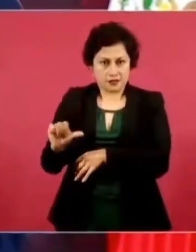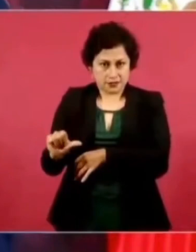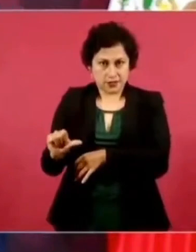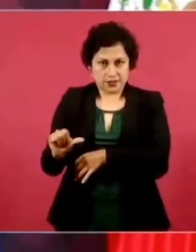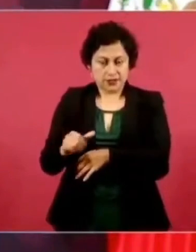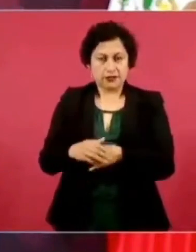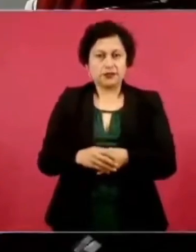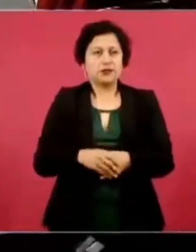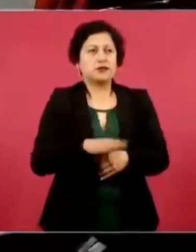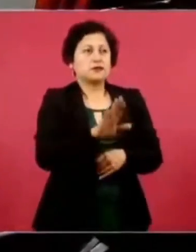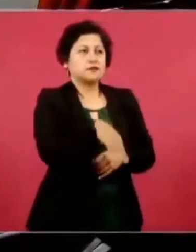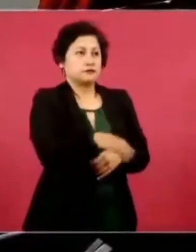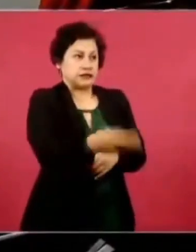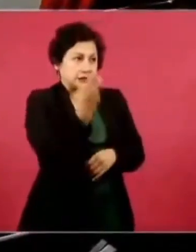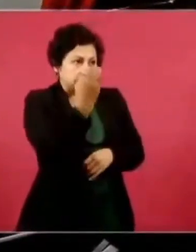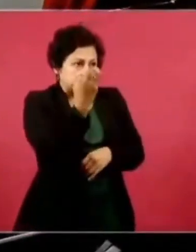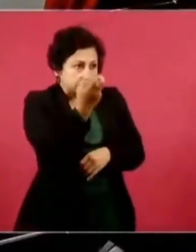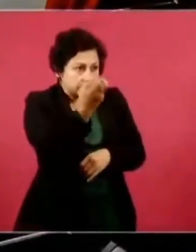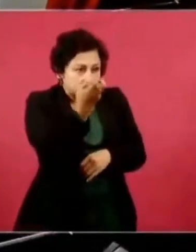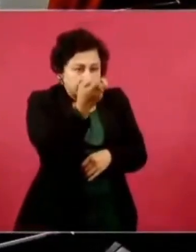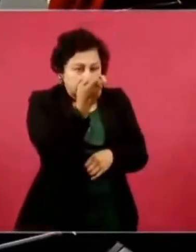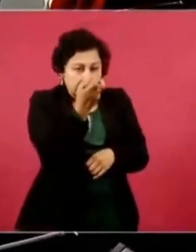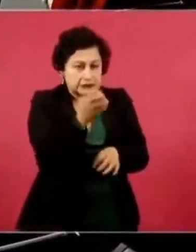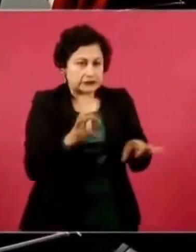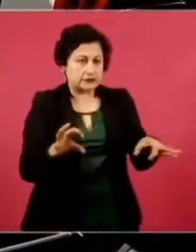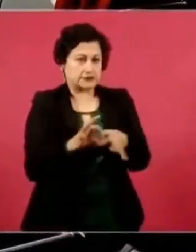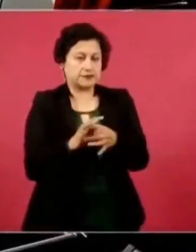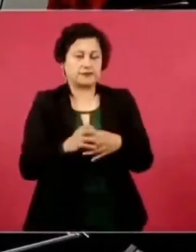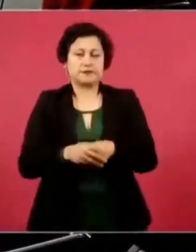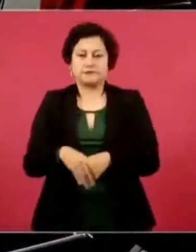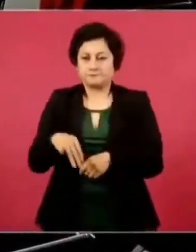Principalmente Emilio Álvarez y Casa. Sí,